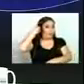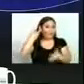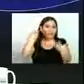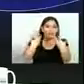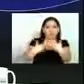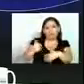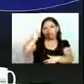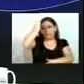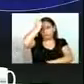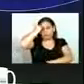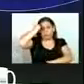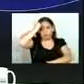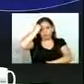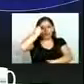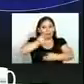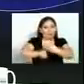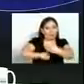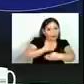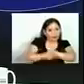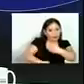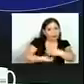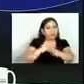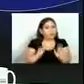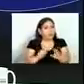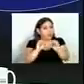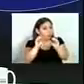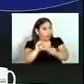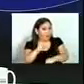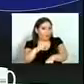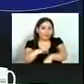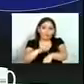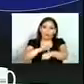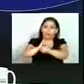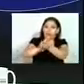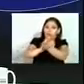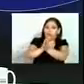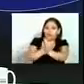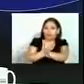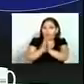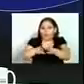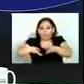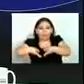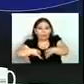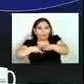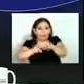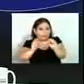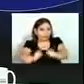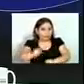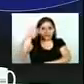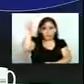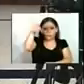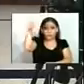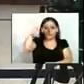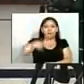tecnologías Para seguir su adaptación A los nuevos tiempos Y las nuevas metodologías De enseñanza